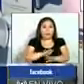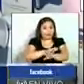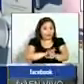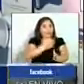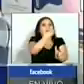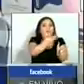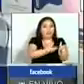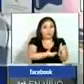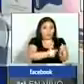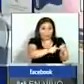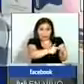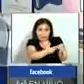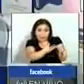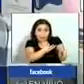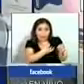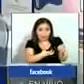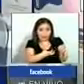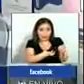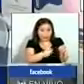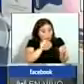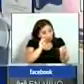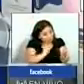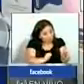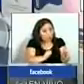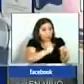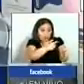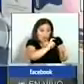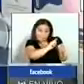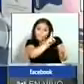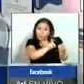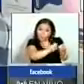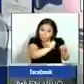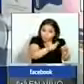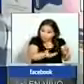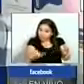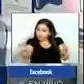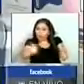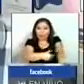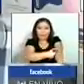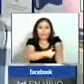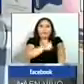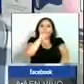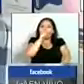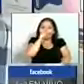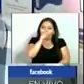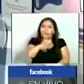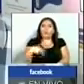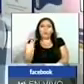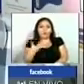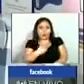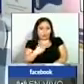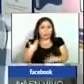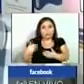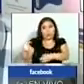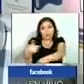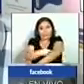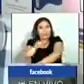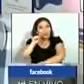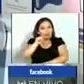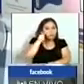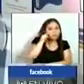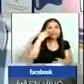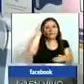paciente quiera que lo refiramos a un hospital privado, nosotros vamos a tener los contactos y saber qué